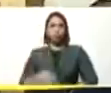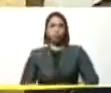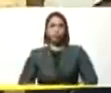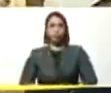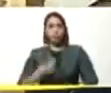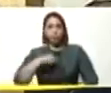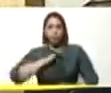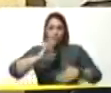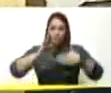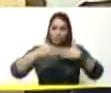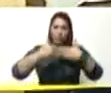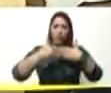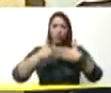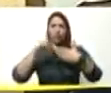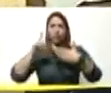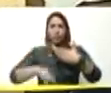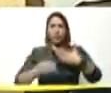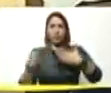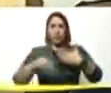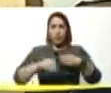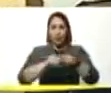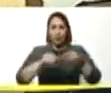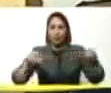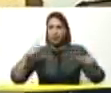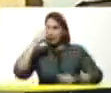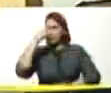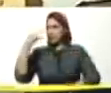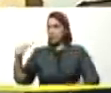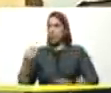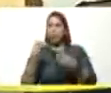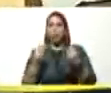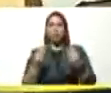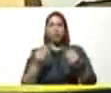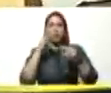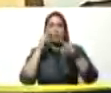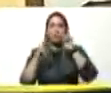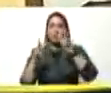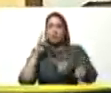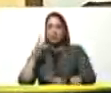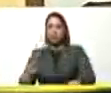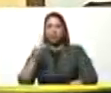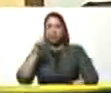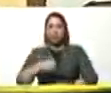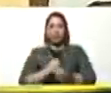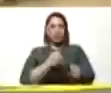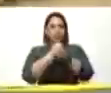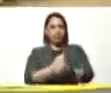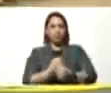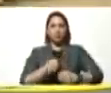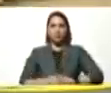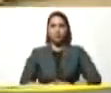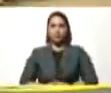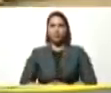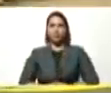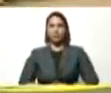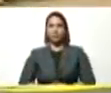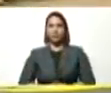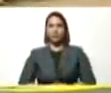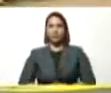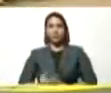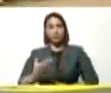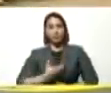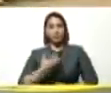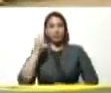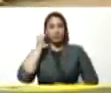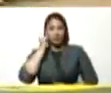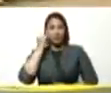estemos cerrando, además, en la tierra de Zamora que mucho visitó y a la que mucho quiere. Bueno, Alcaldesa,